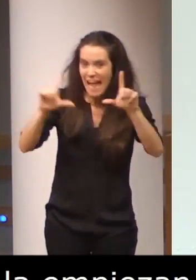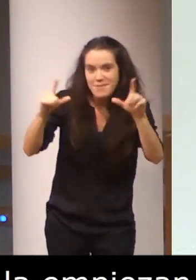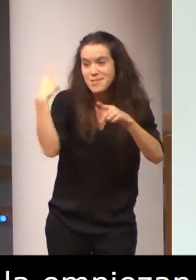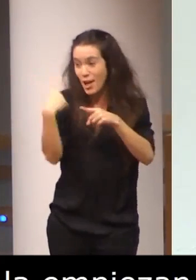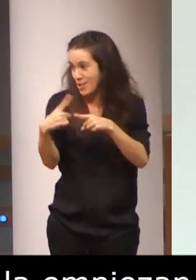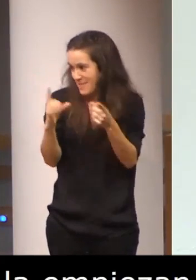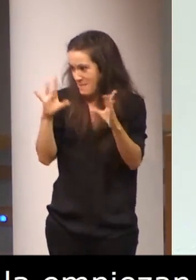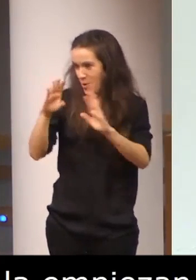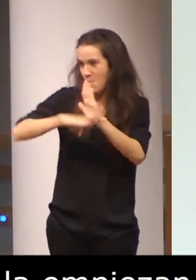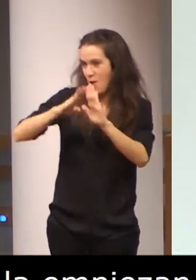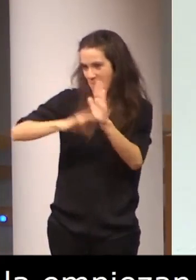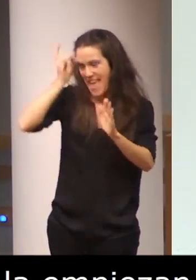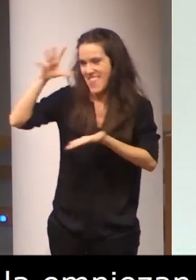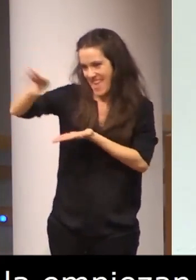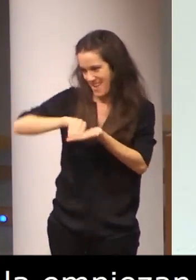televisión.